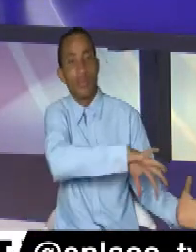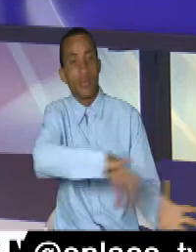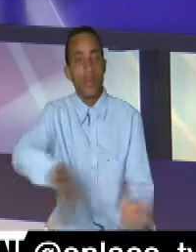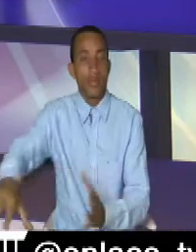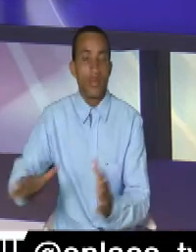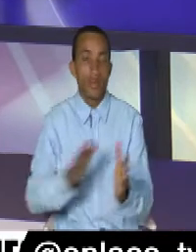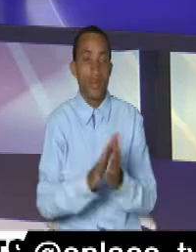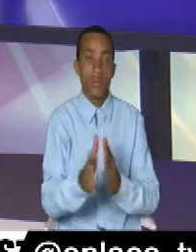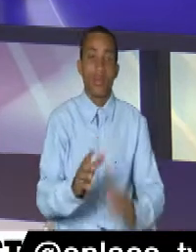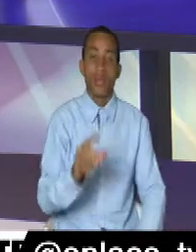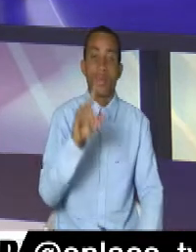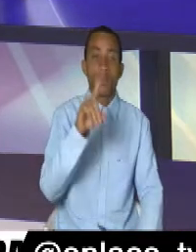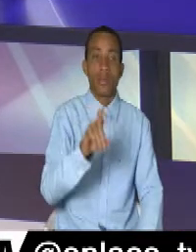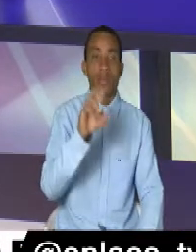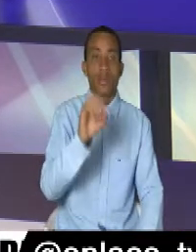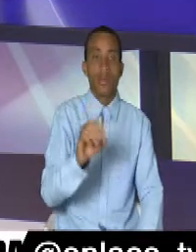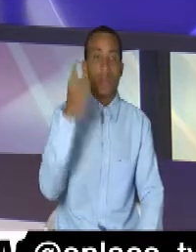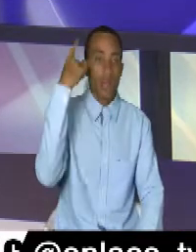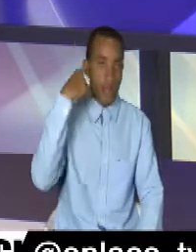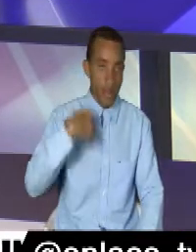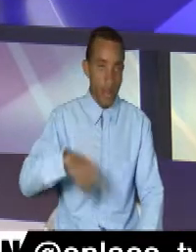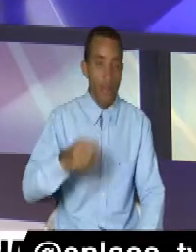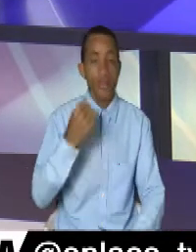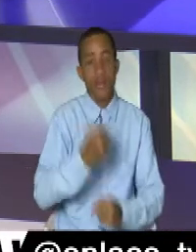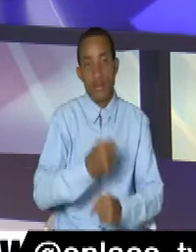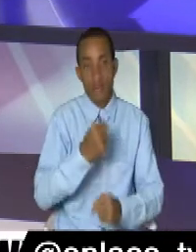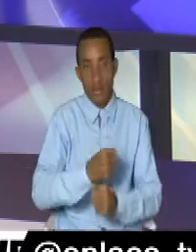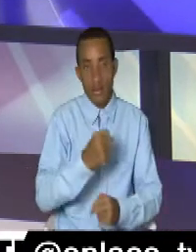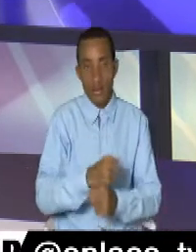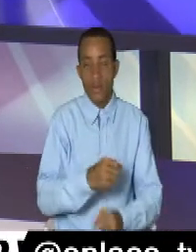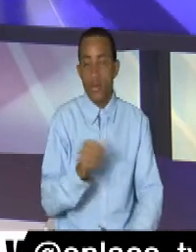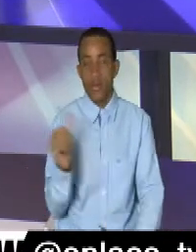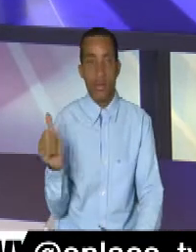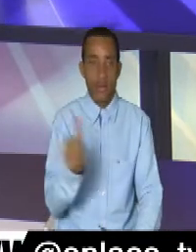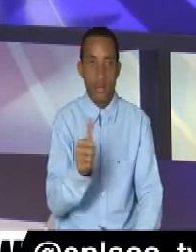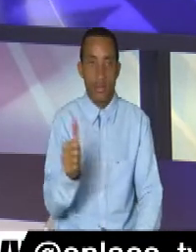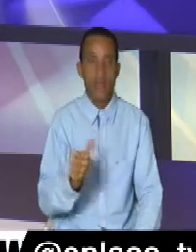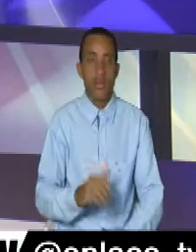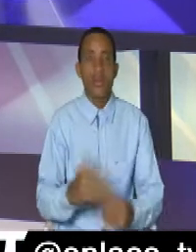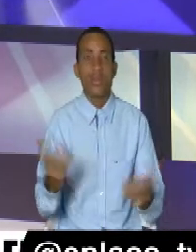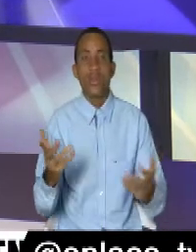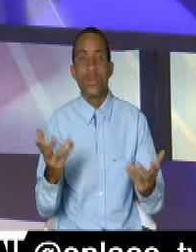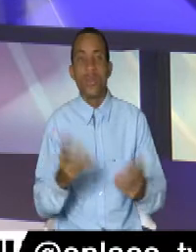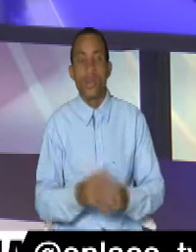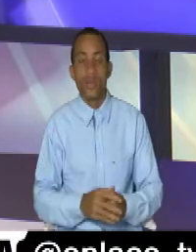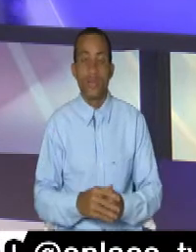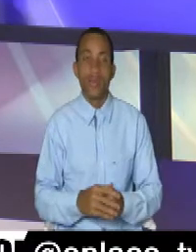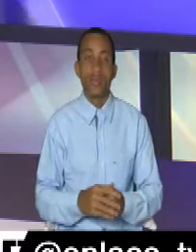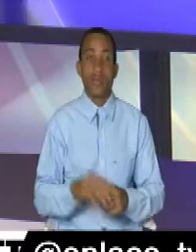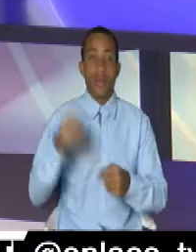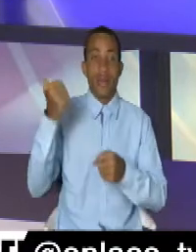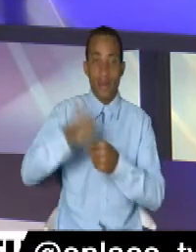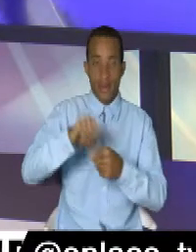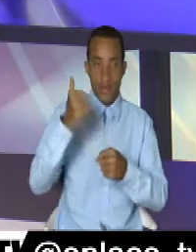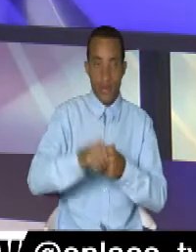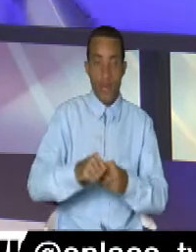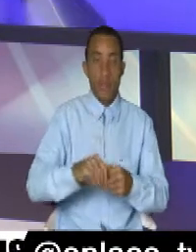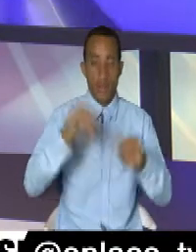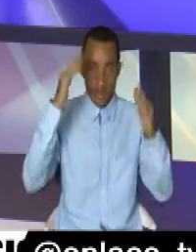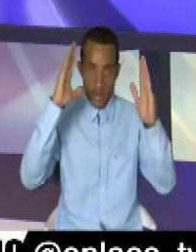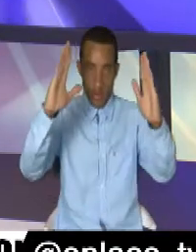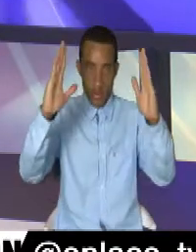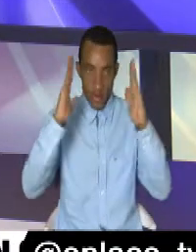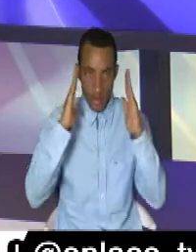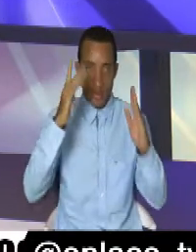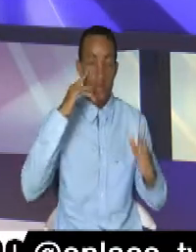días cumplen ex trabajadores temporales que hoy exigen desde las afueras del complejo industrial ser escuchados por Ecopetrol y reivindicar así sus